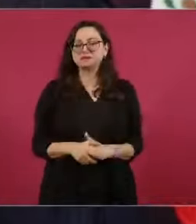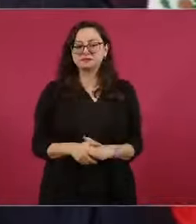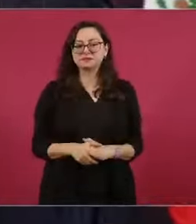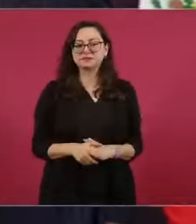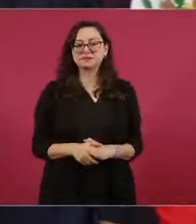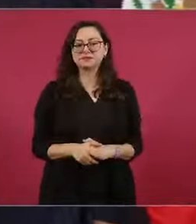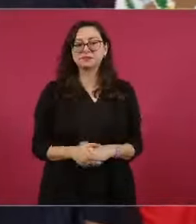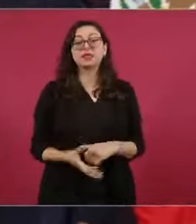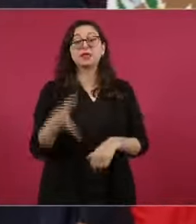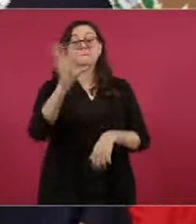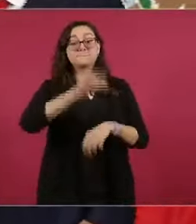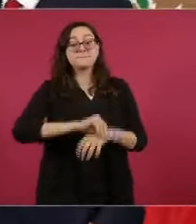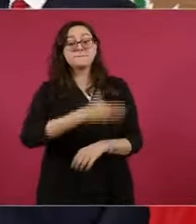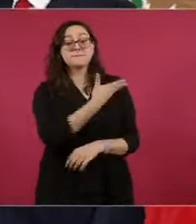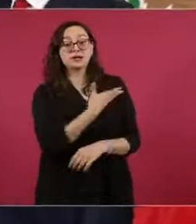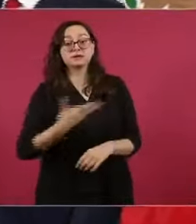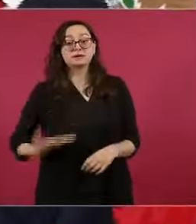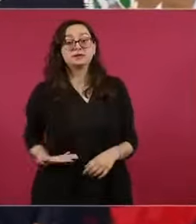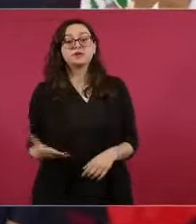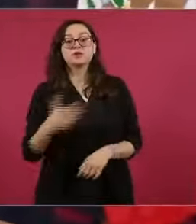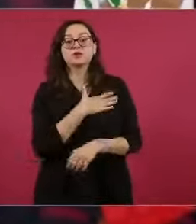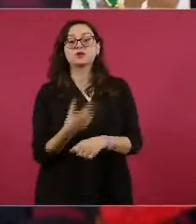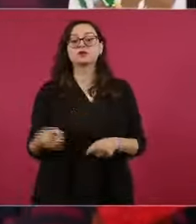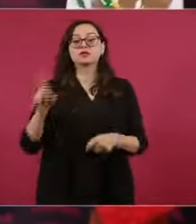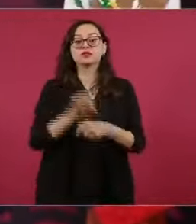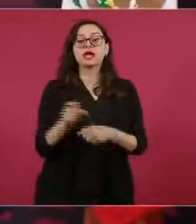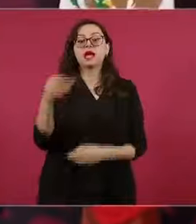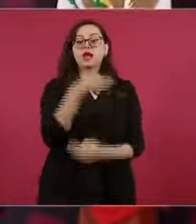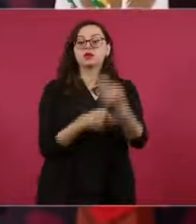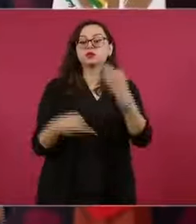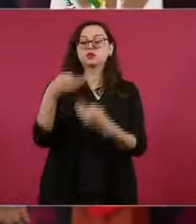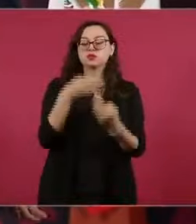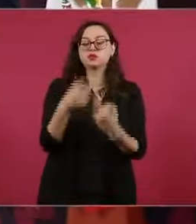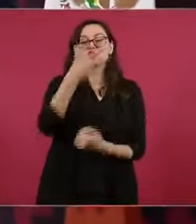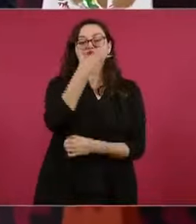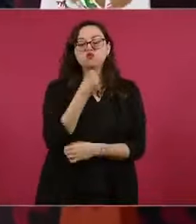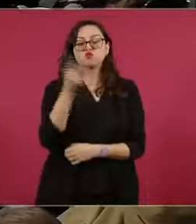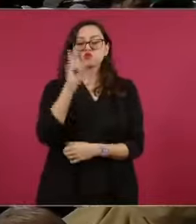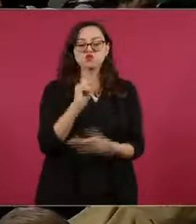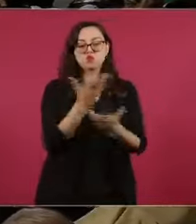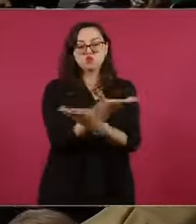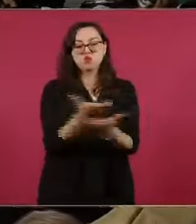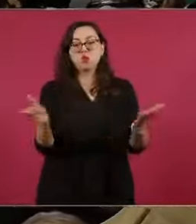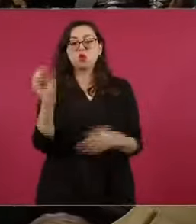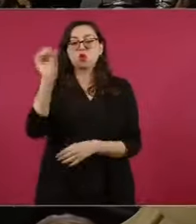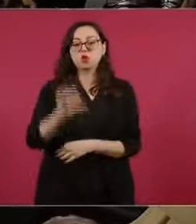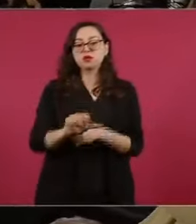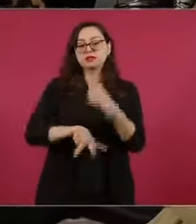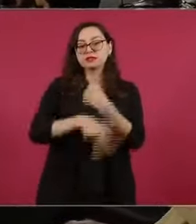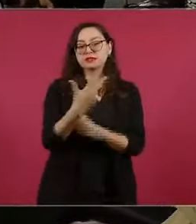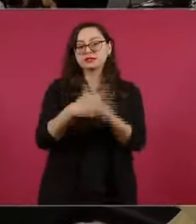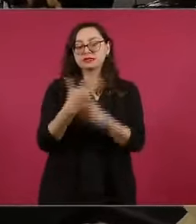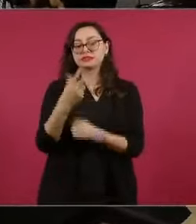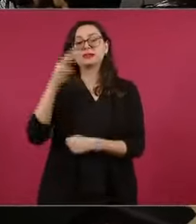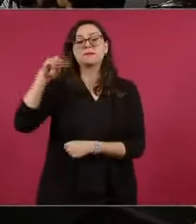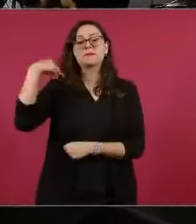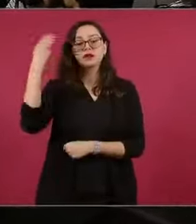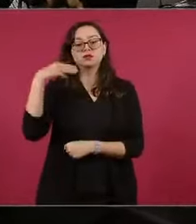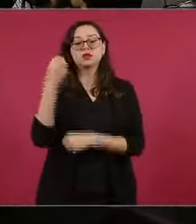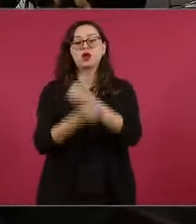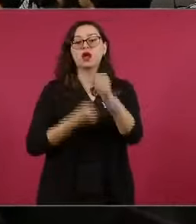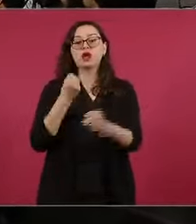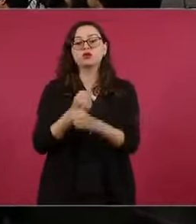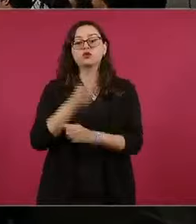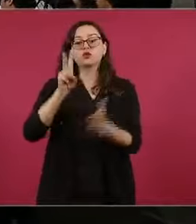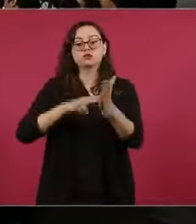Con su permiso, señor presidente. Buenos días a todas, a todos. Hoy es 13 de marzo del año 2024. Esta es la sección ¿Quiénes